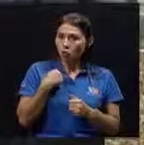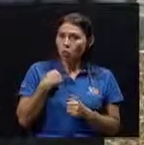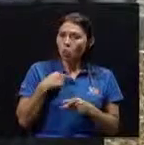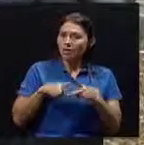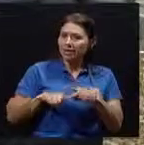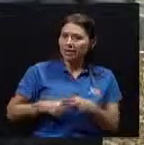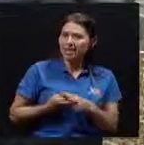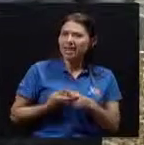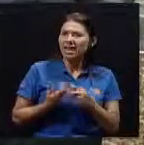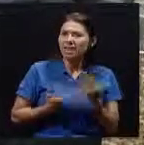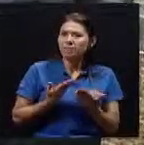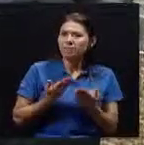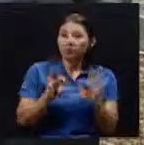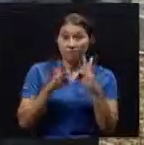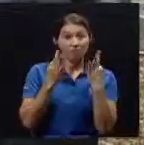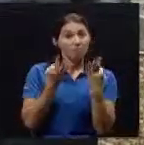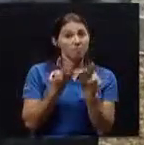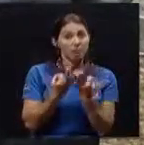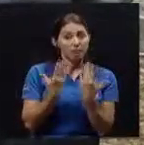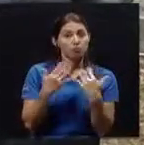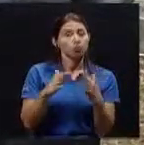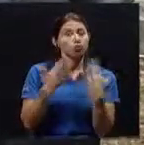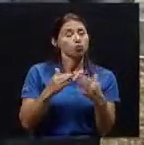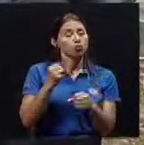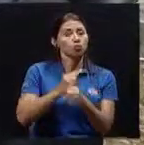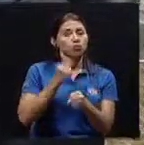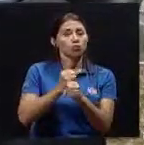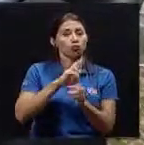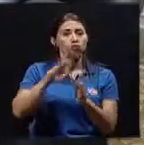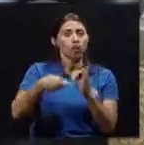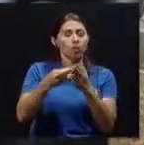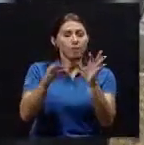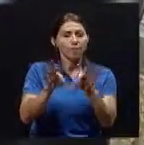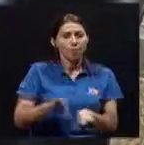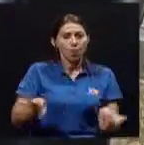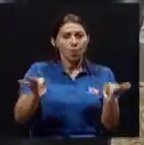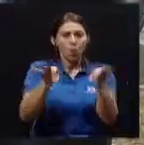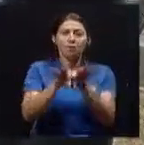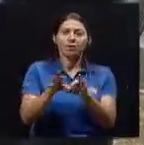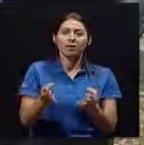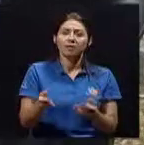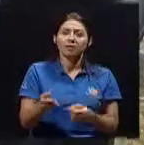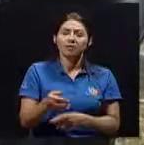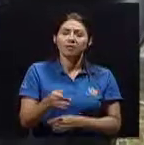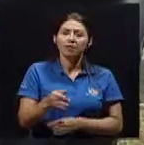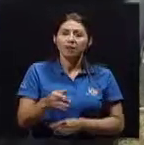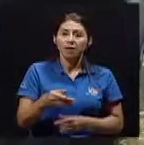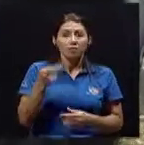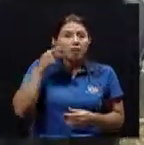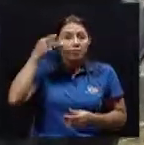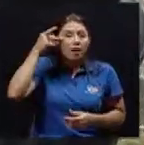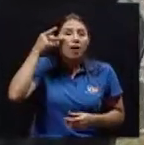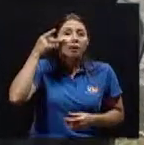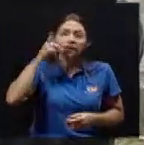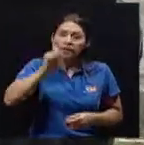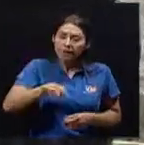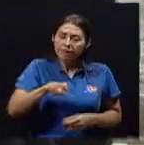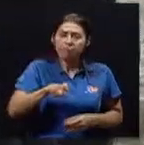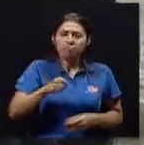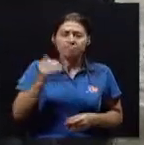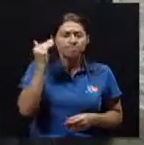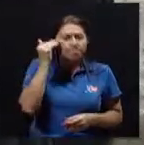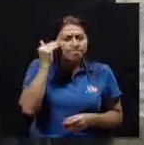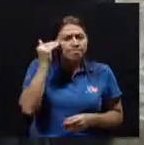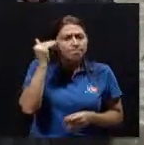rol muy importante entonces en las familias, ¿verdad? En el sentido de hablar, por un lado, los padres, entonces prepararse lo